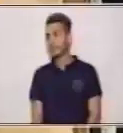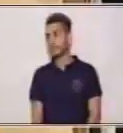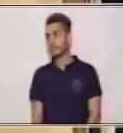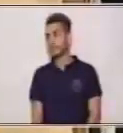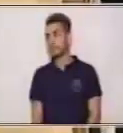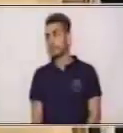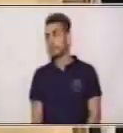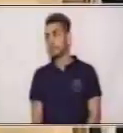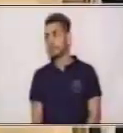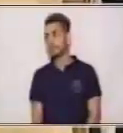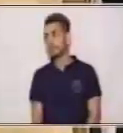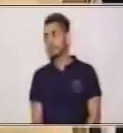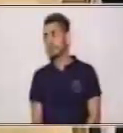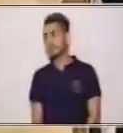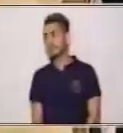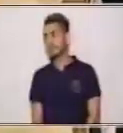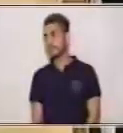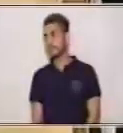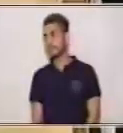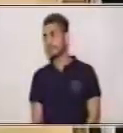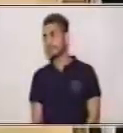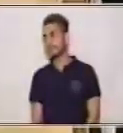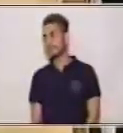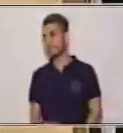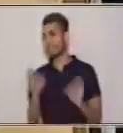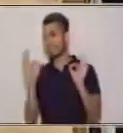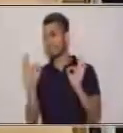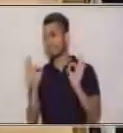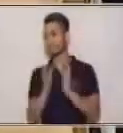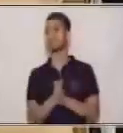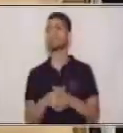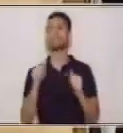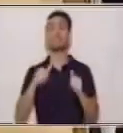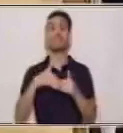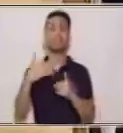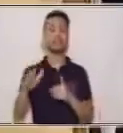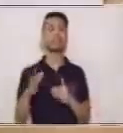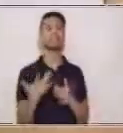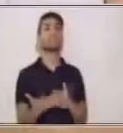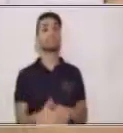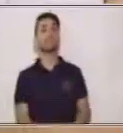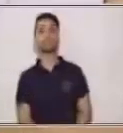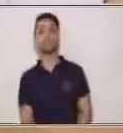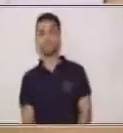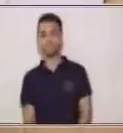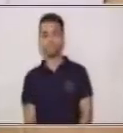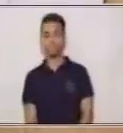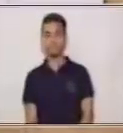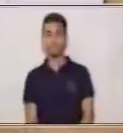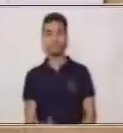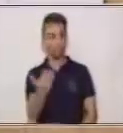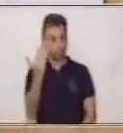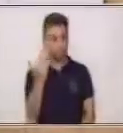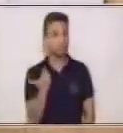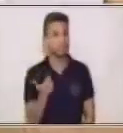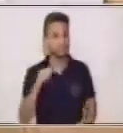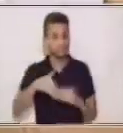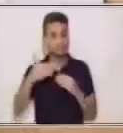Muy bien. Vamos con los sextos. ¿Qué sigue después? A ver, dime por favor. Ay, más fuerte porque no te